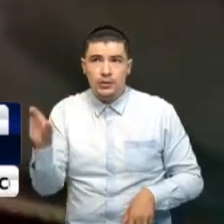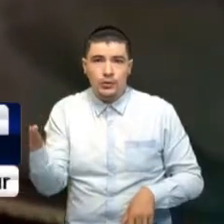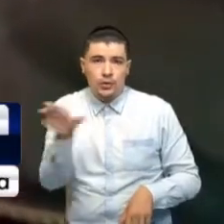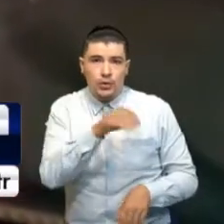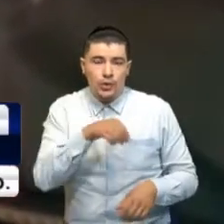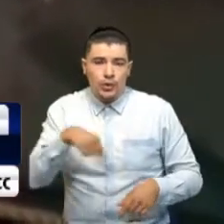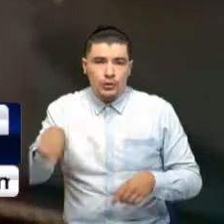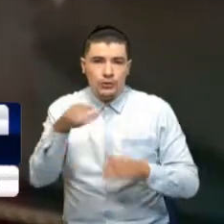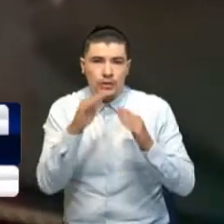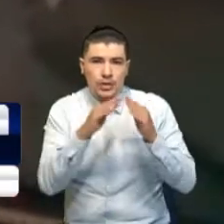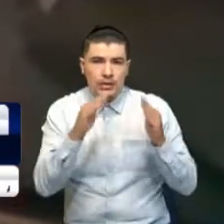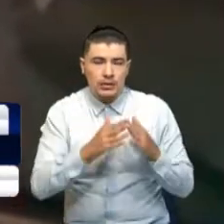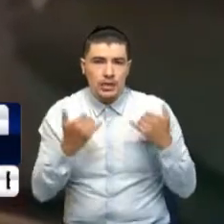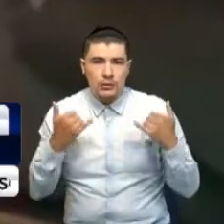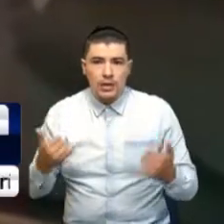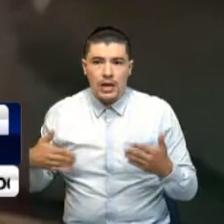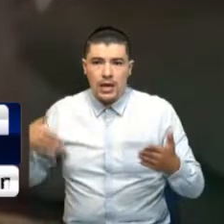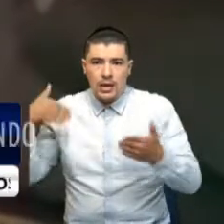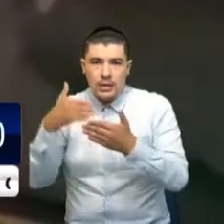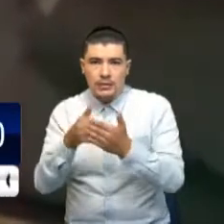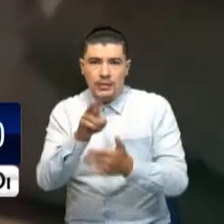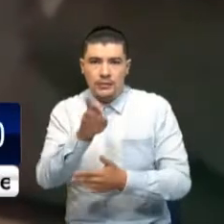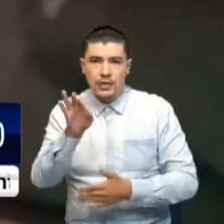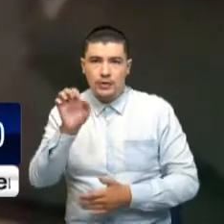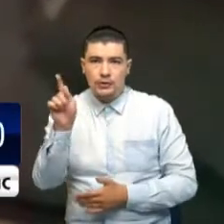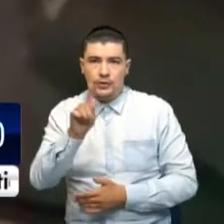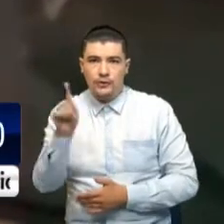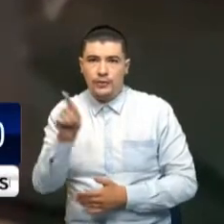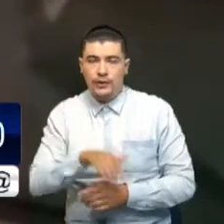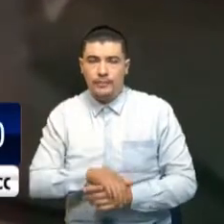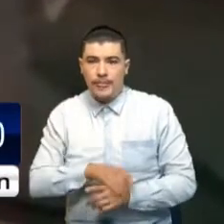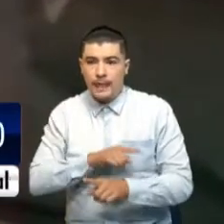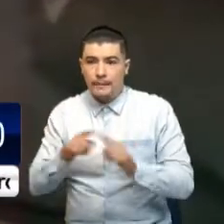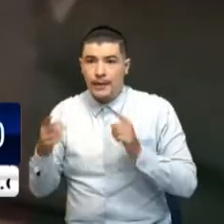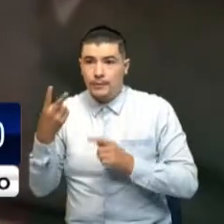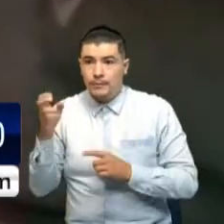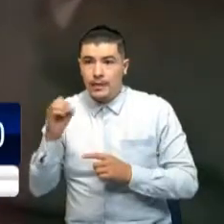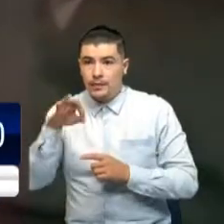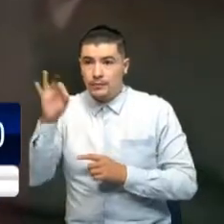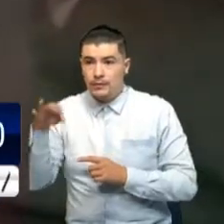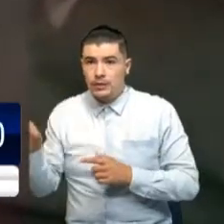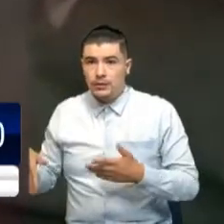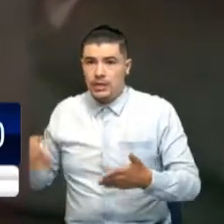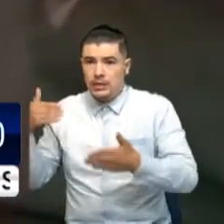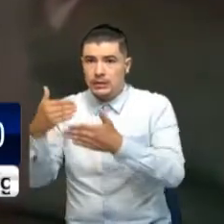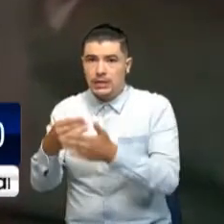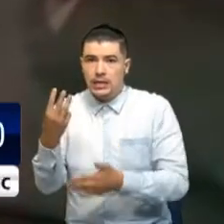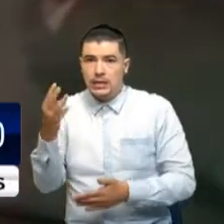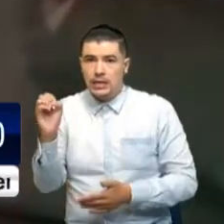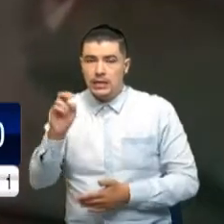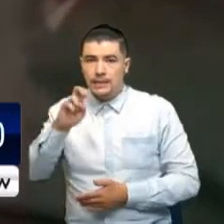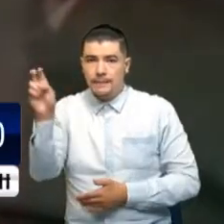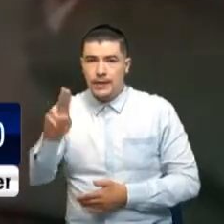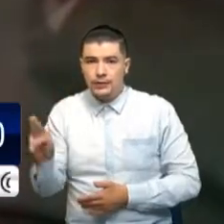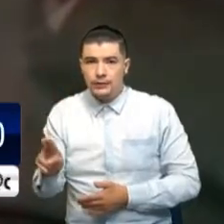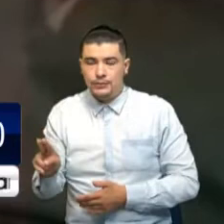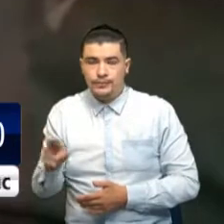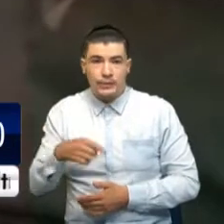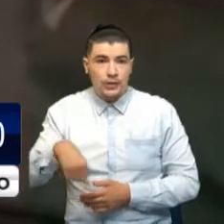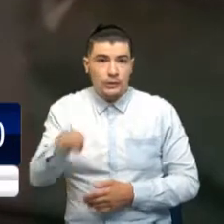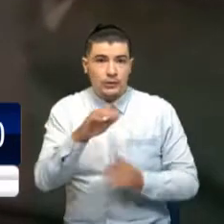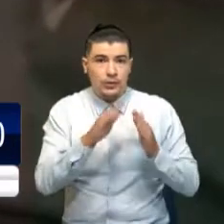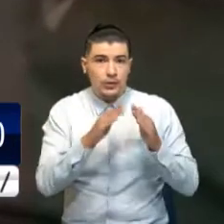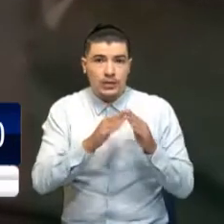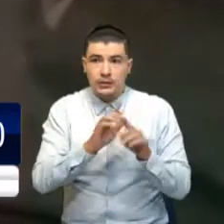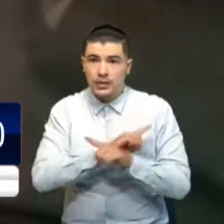fueron actualizados hasta el 28 de febrero y el 20% hasta el 30 de marzo. A los predios que no